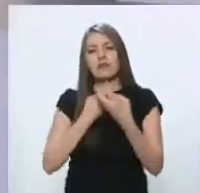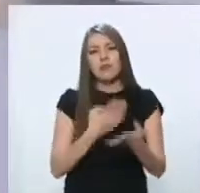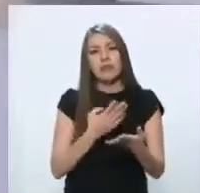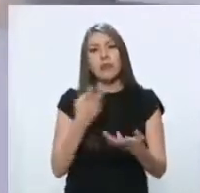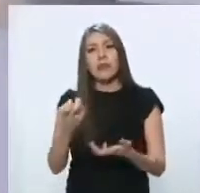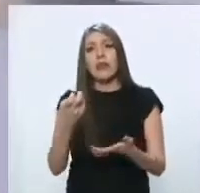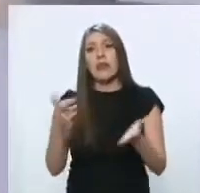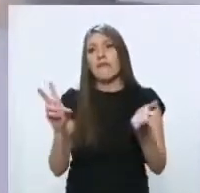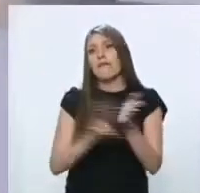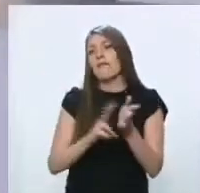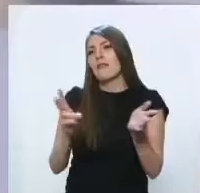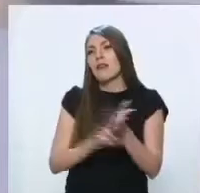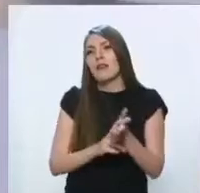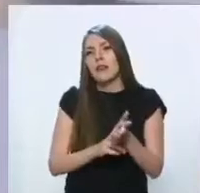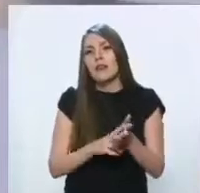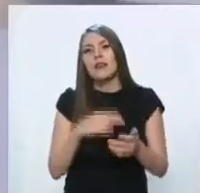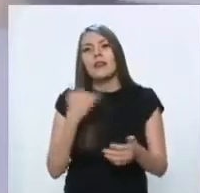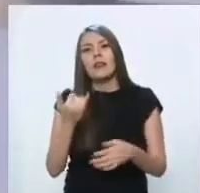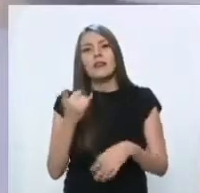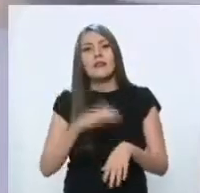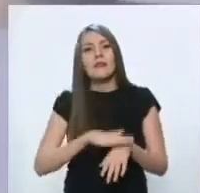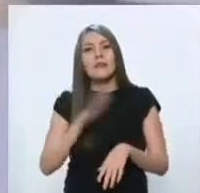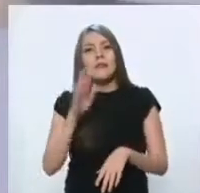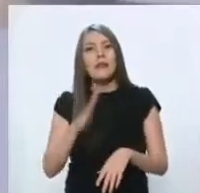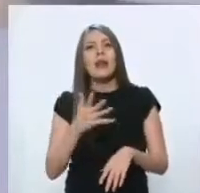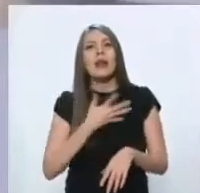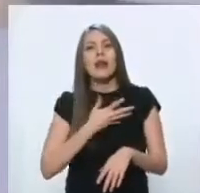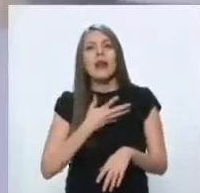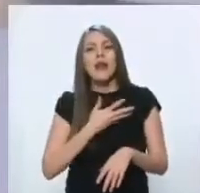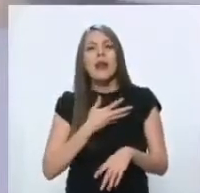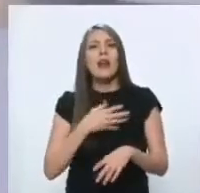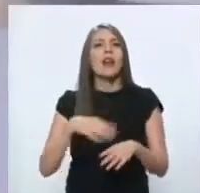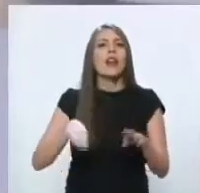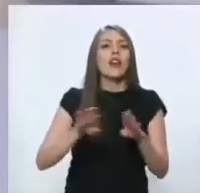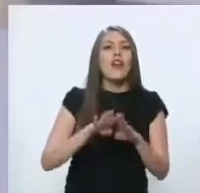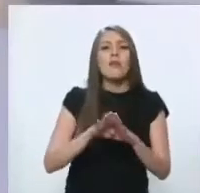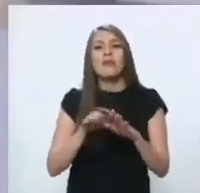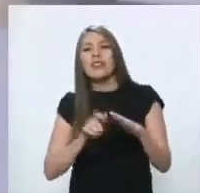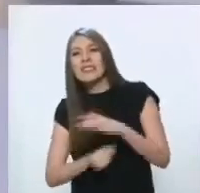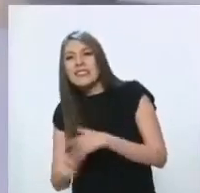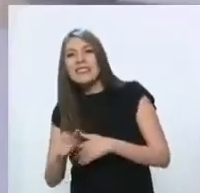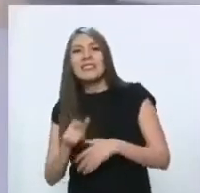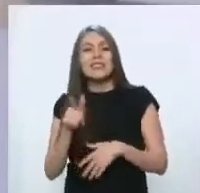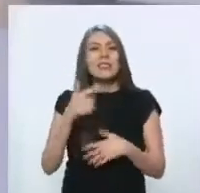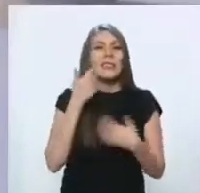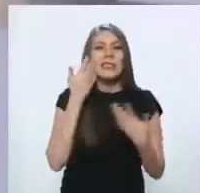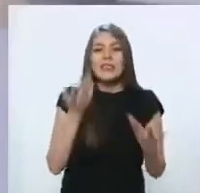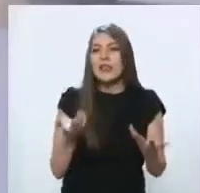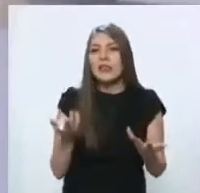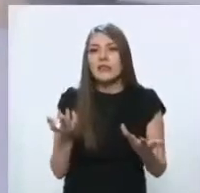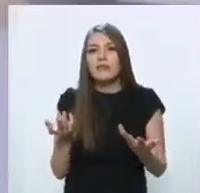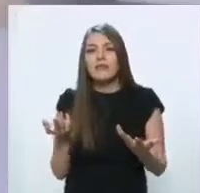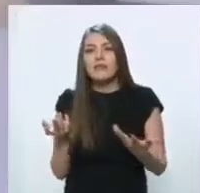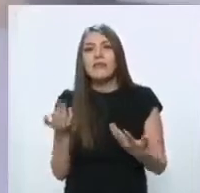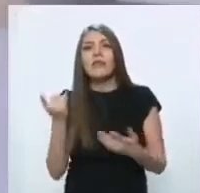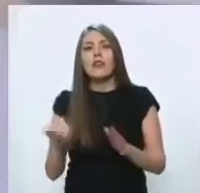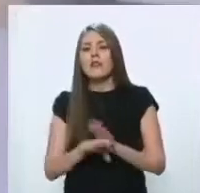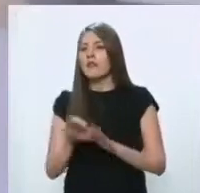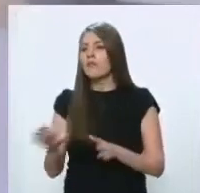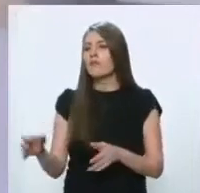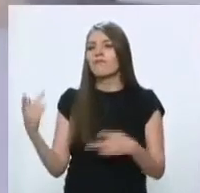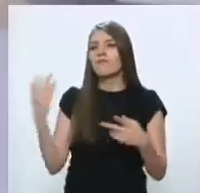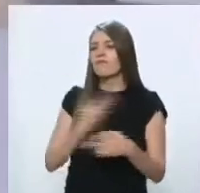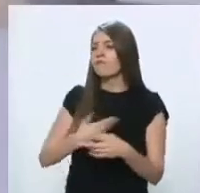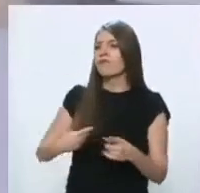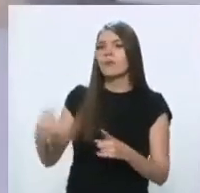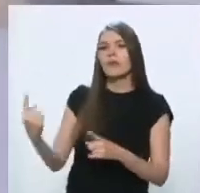muy valioso, especialmente si tenemos una tradición de cochupo o chayote o soborno, como usted le quiera llamar, y llega un presidente y dice,